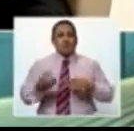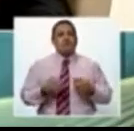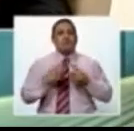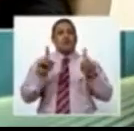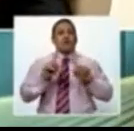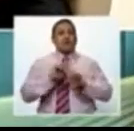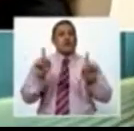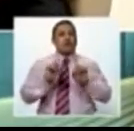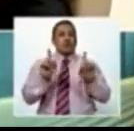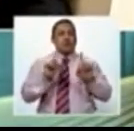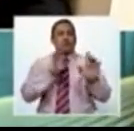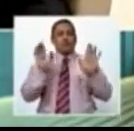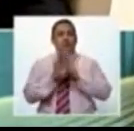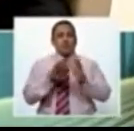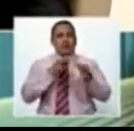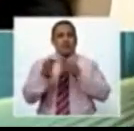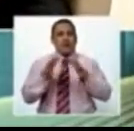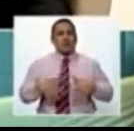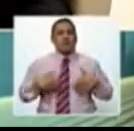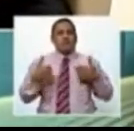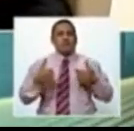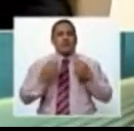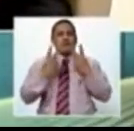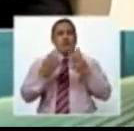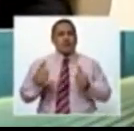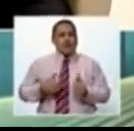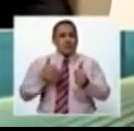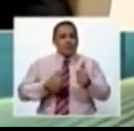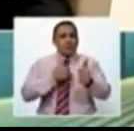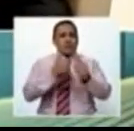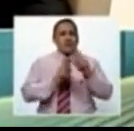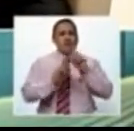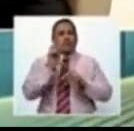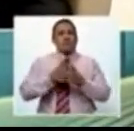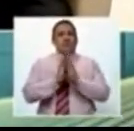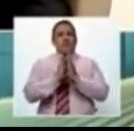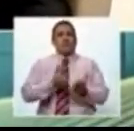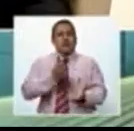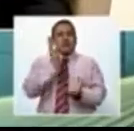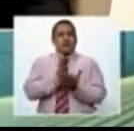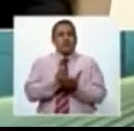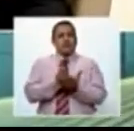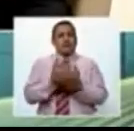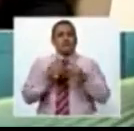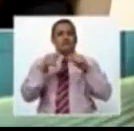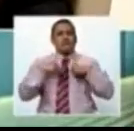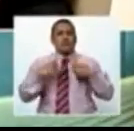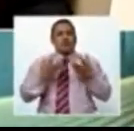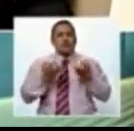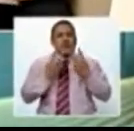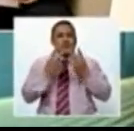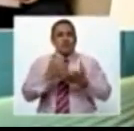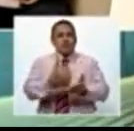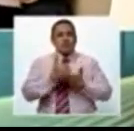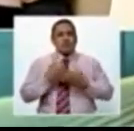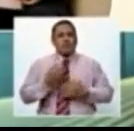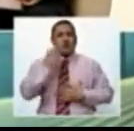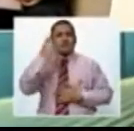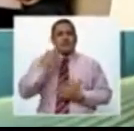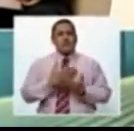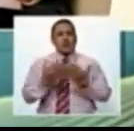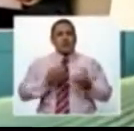pero ya no se faculta la posibilidad de apercibimientos, de advertencias, de castigos. En eso quisiera que nos ayude para comprender